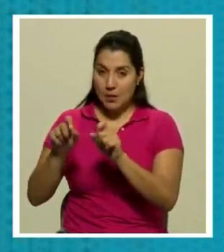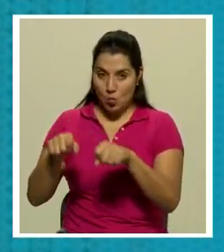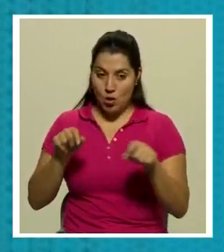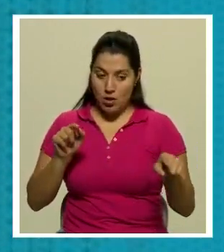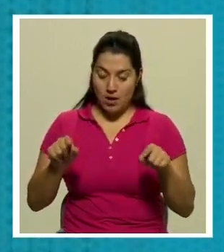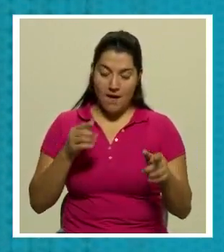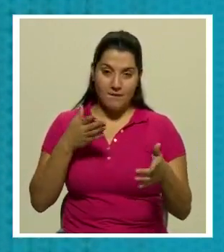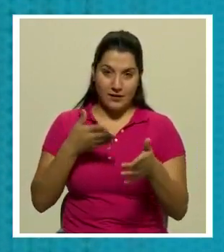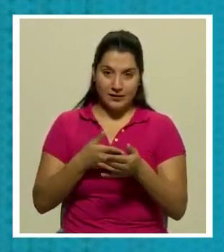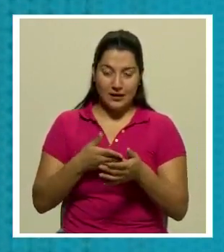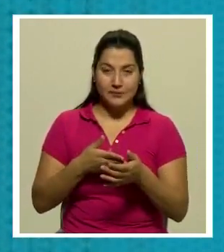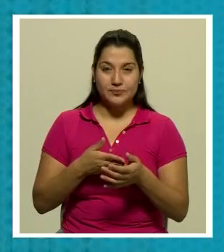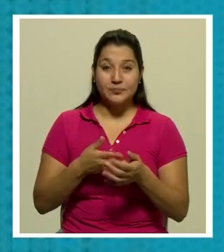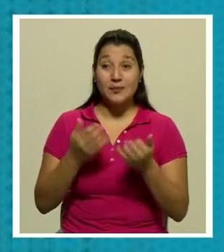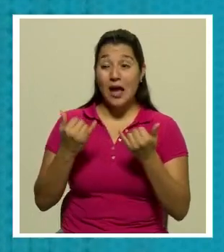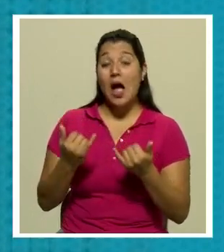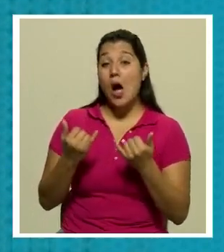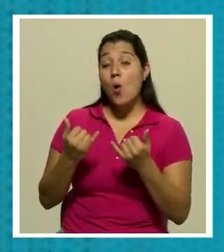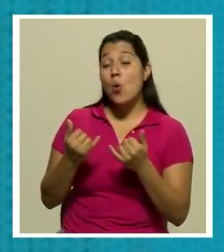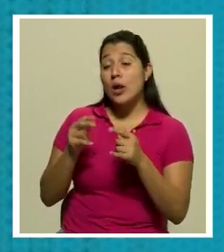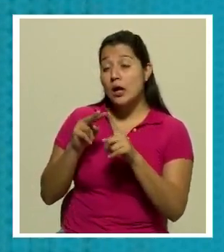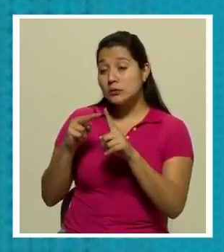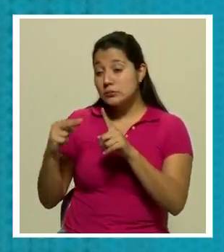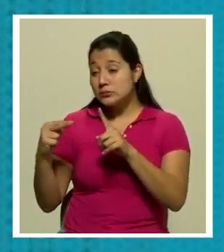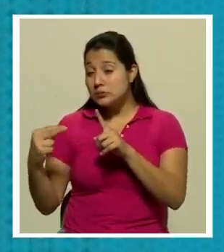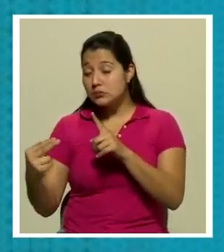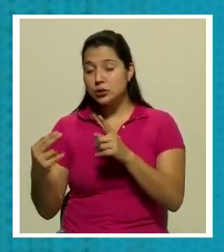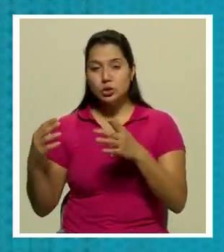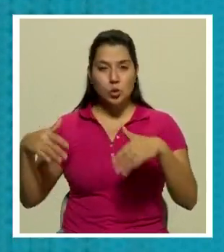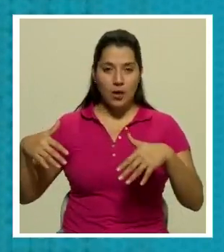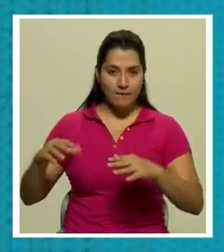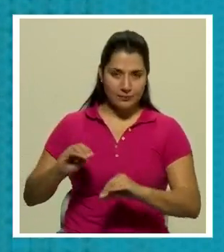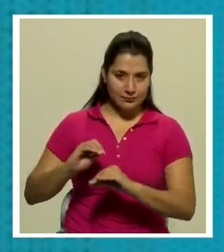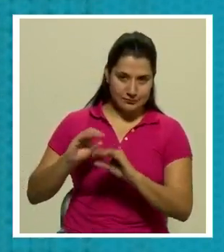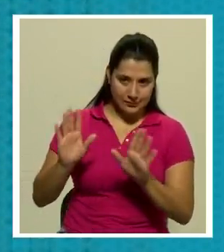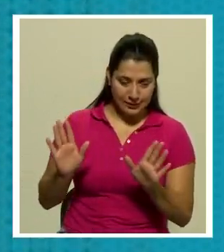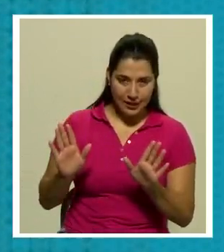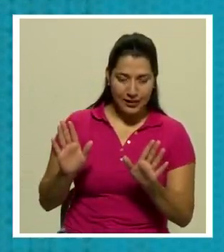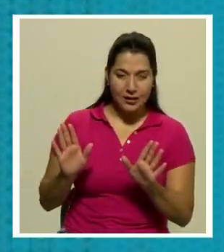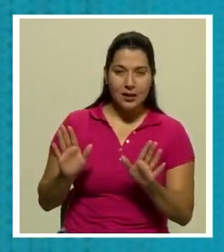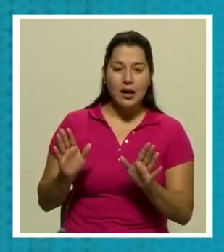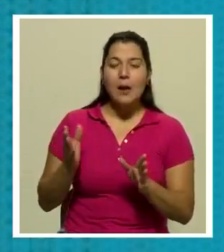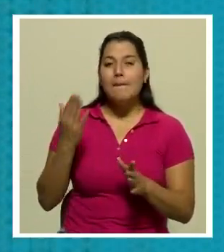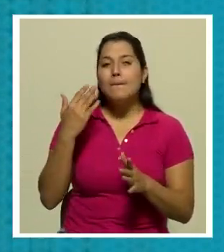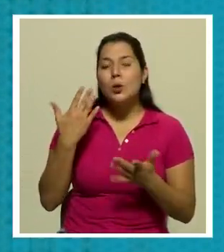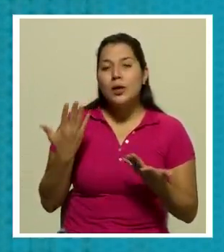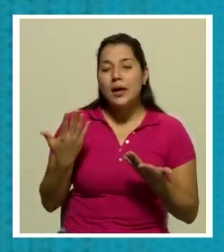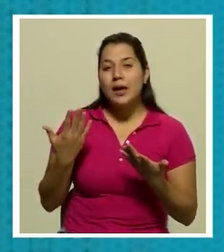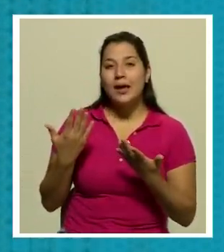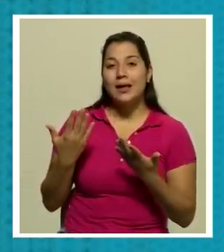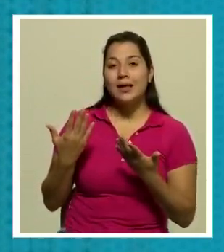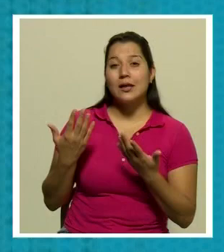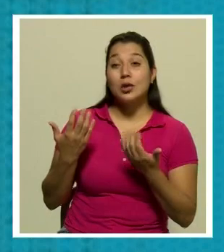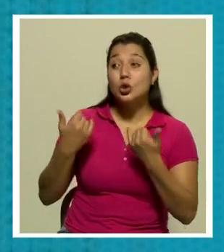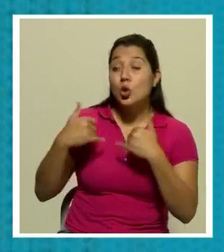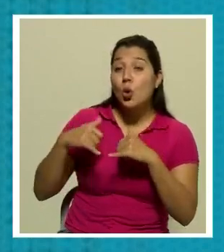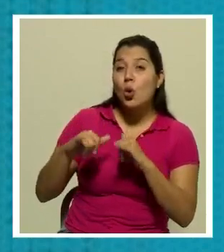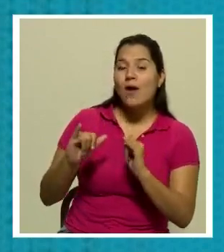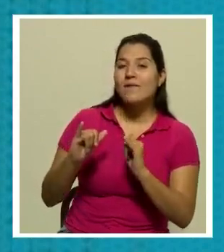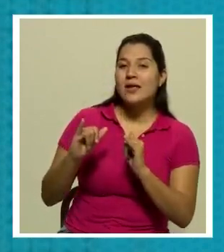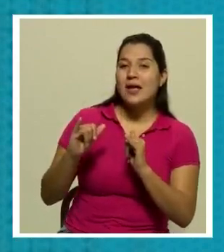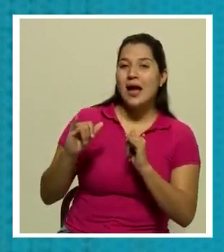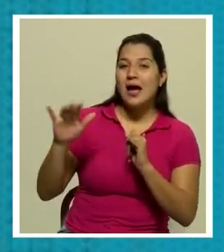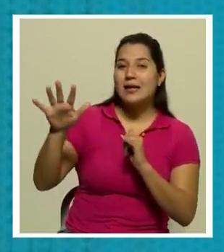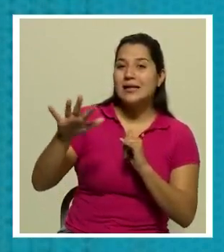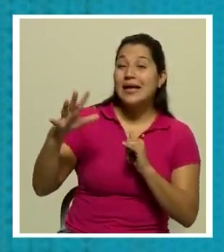del sector externo son en realidad muy oscuras en este momento, fundamentalmente porque el sector externo no se prevé que se